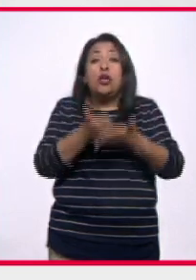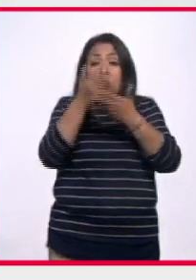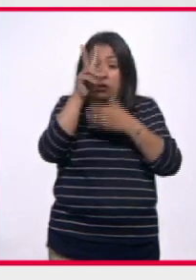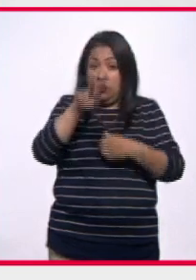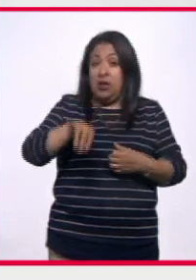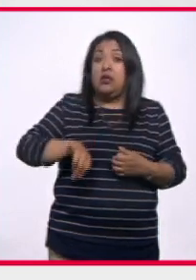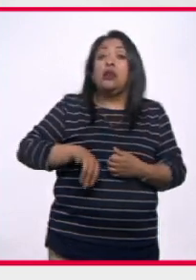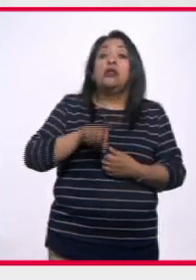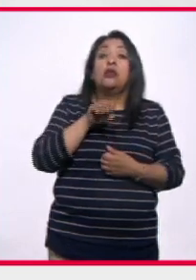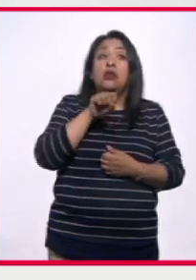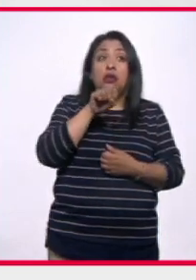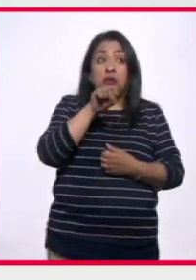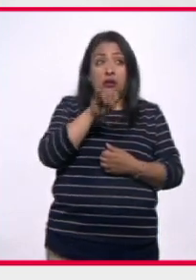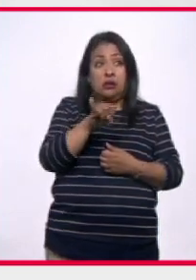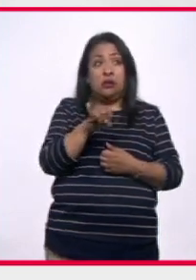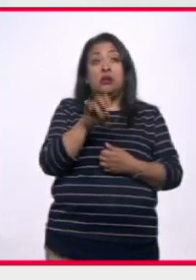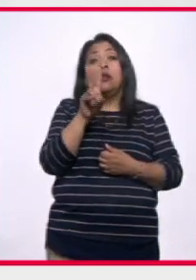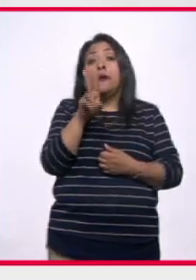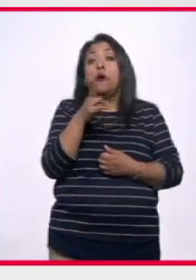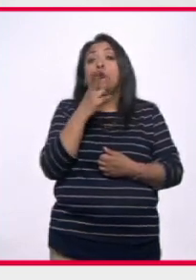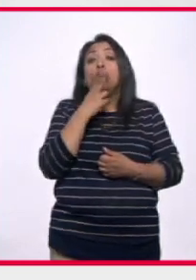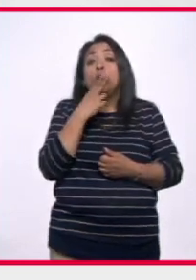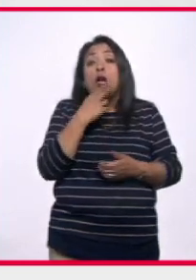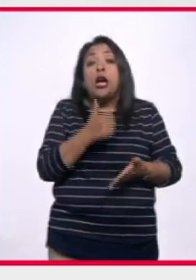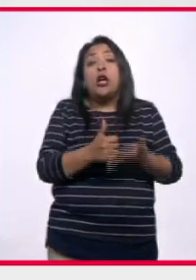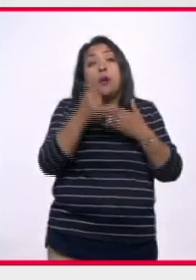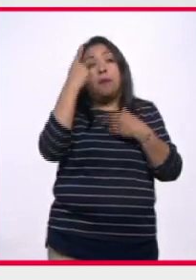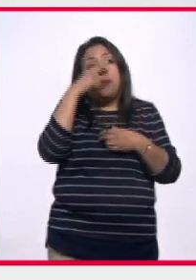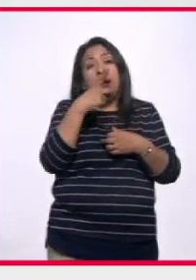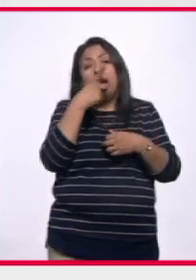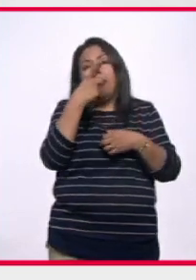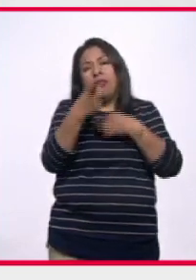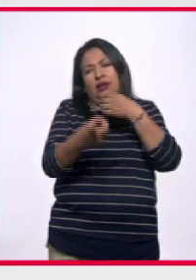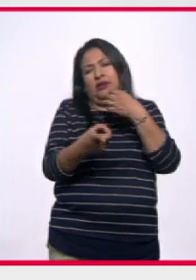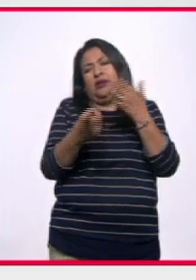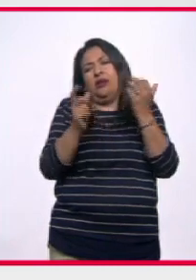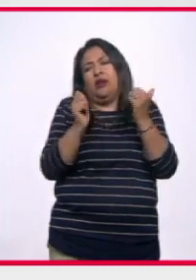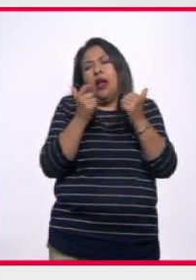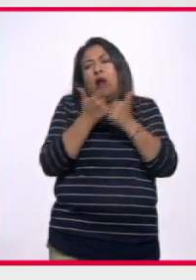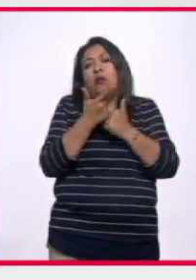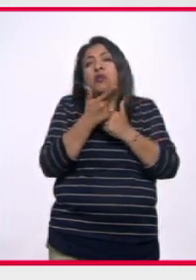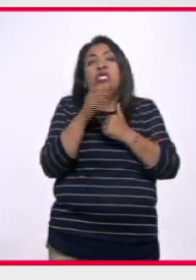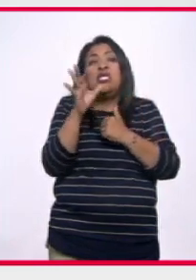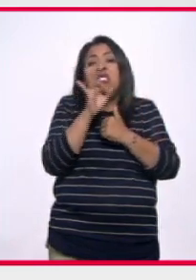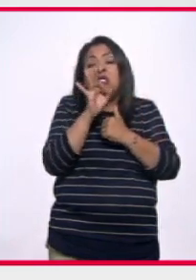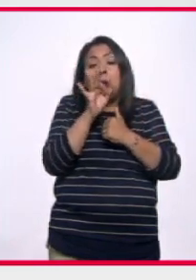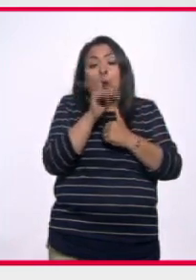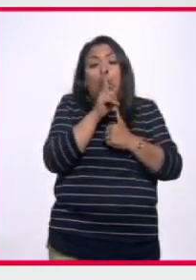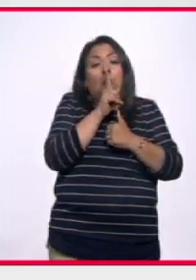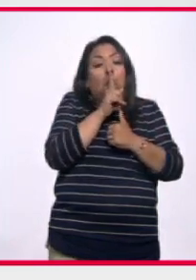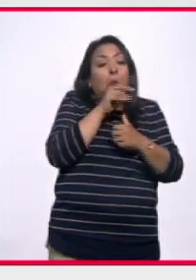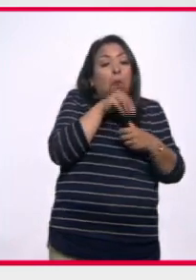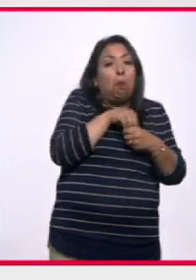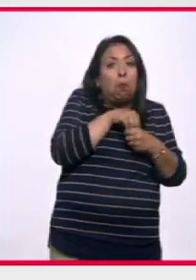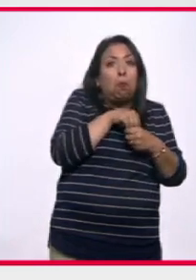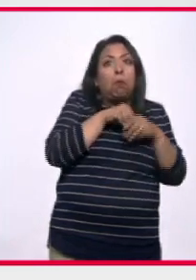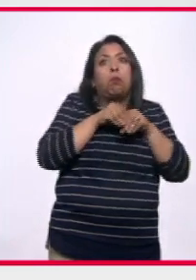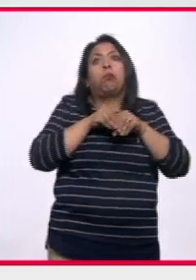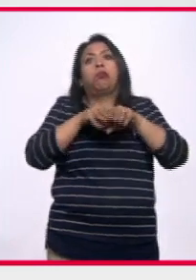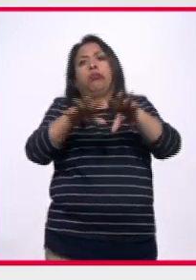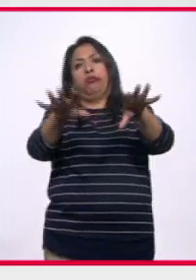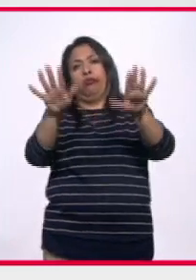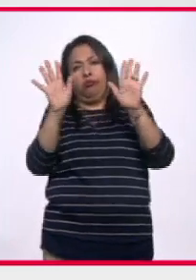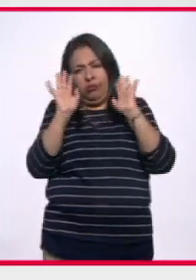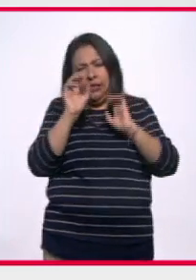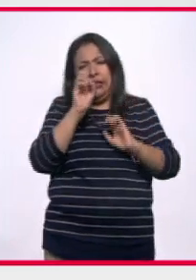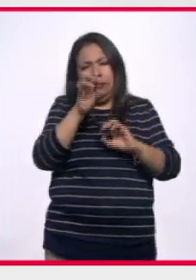muy interesantes que son muy útiles para poder decir cosas que de otra manera se quedarían en el aire y que se quedan de alguna manera en el